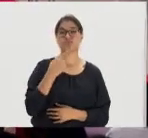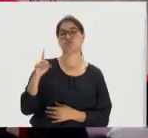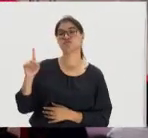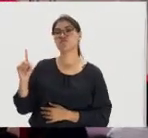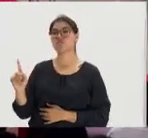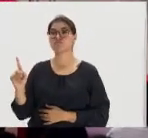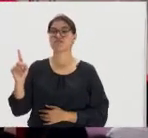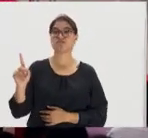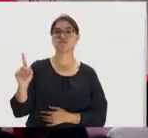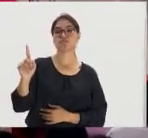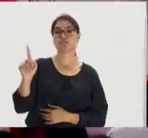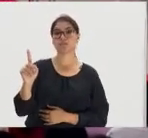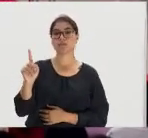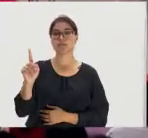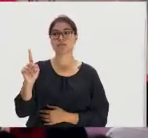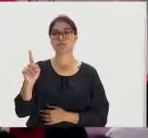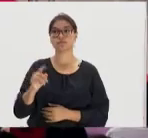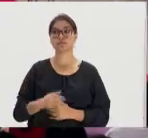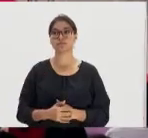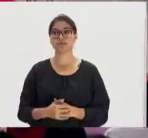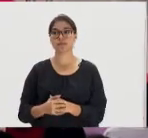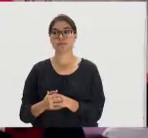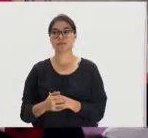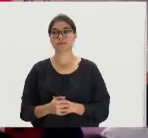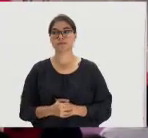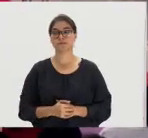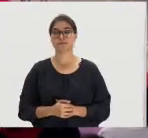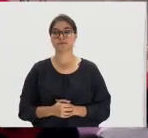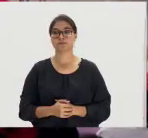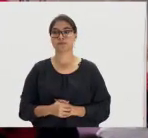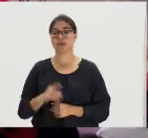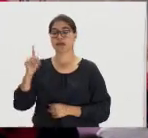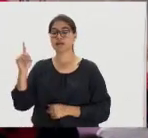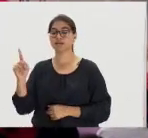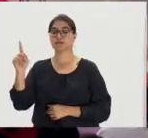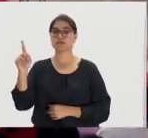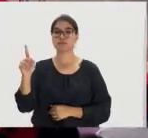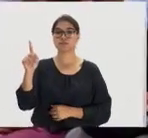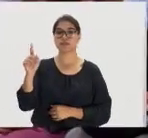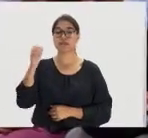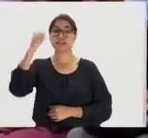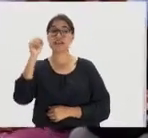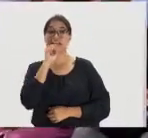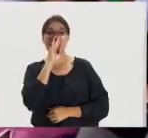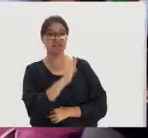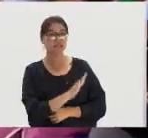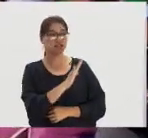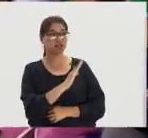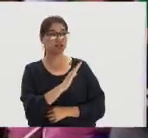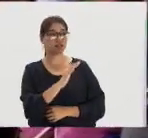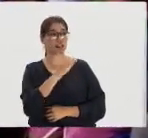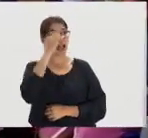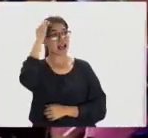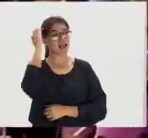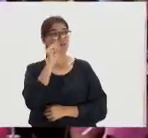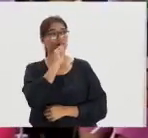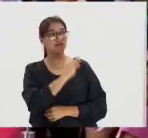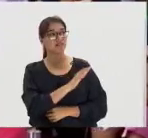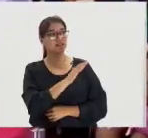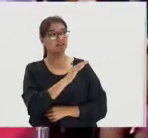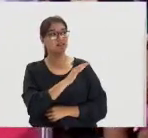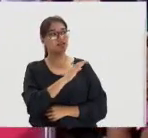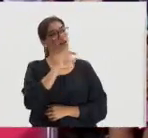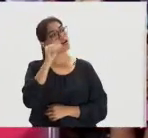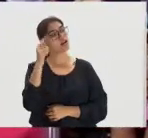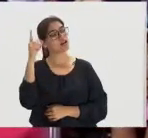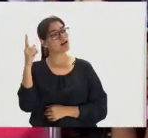en otro lío. Solo se voltea y le dice al pastor Aguirre, no, pues estamos los dos y él a un lado. Ey, dijo, ¿y a la fulana no la trajeron a